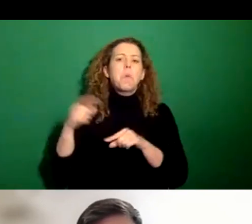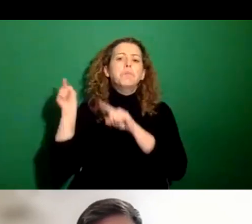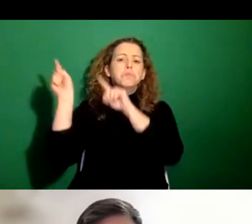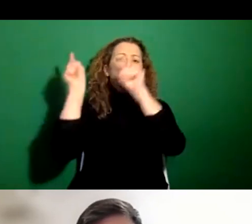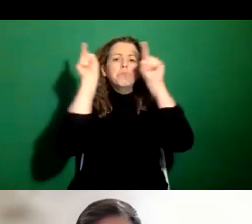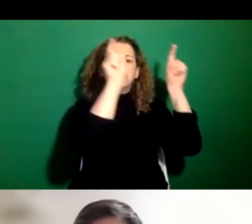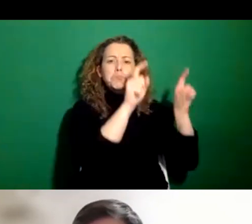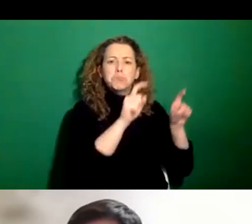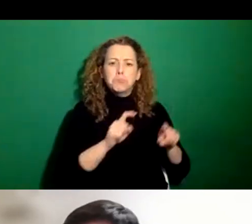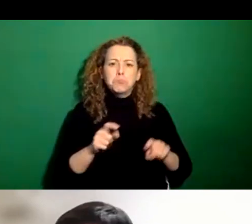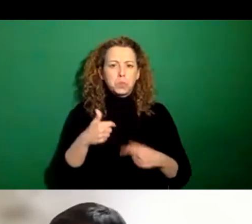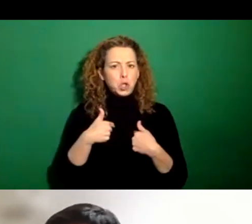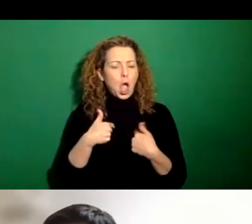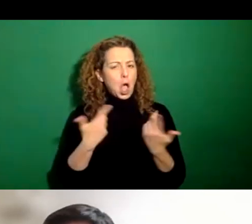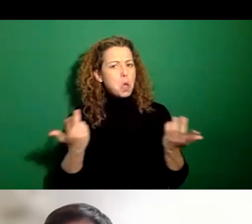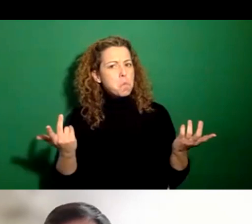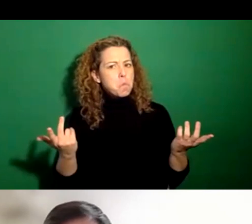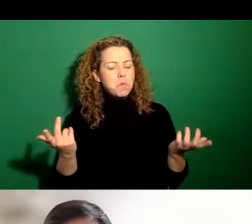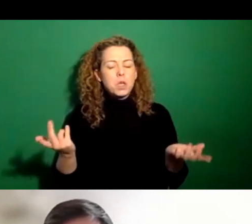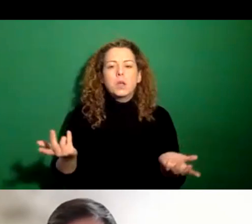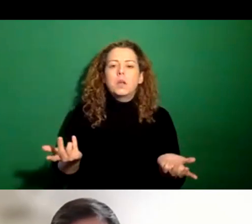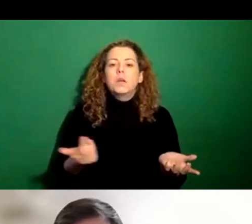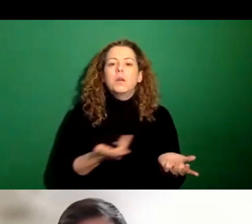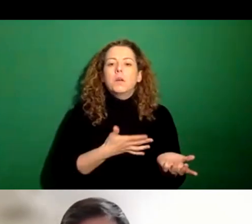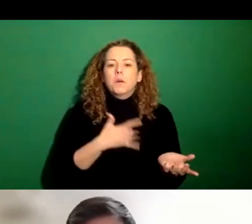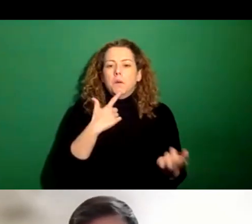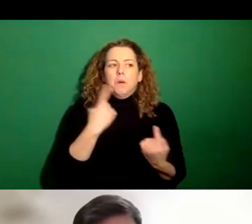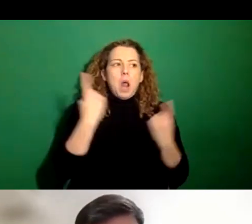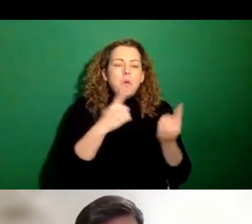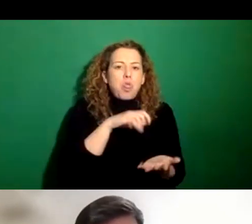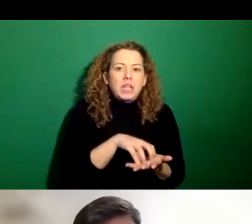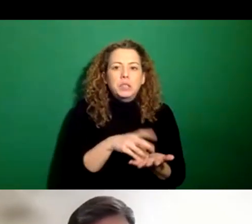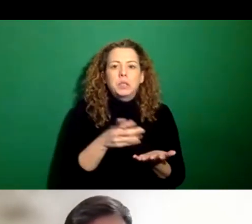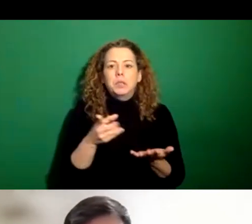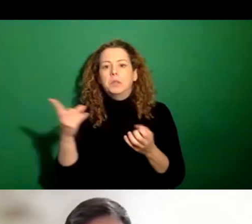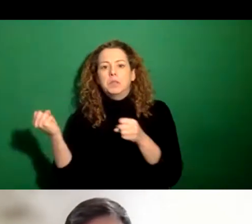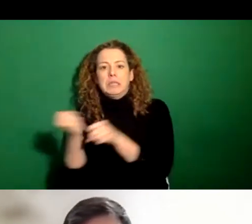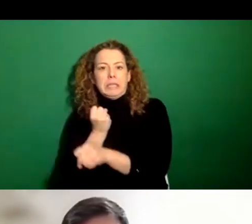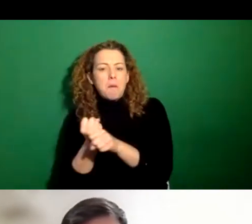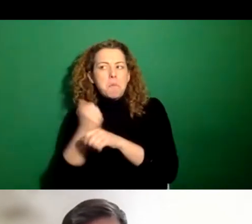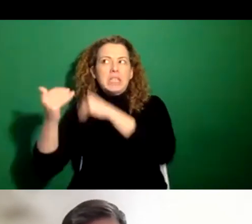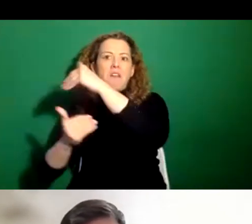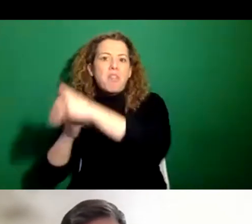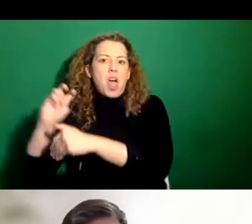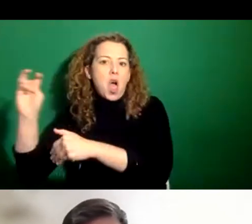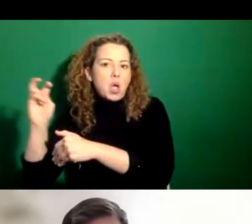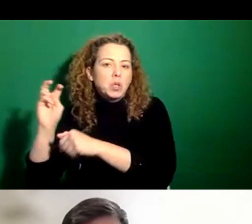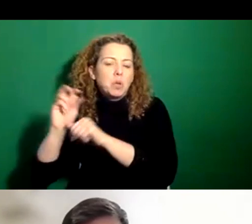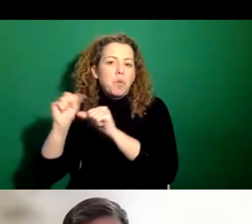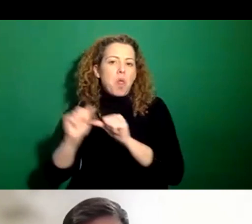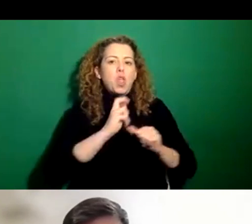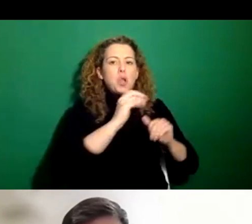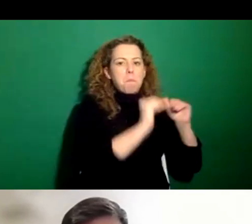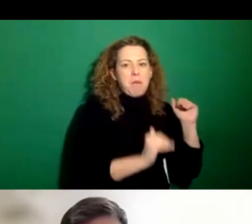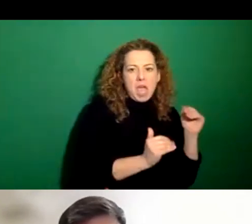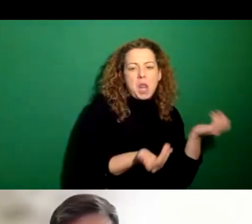comunidades y prácticamente hay centros que trabajan un poco más avanzados en este tipo de modelos y otros que